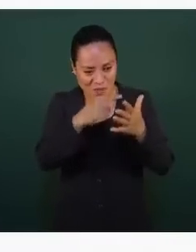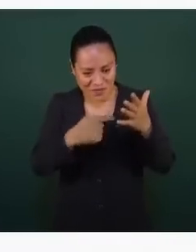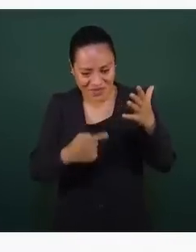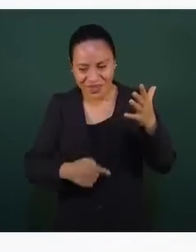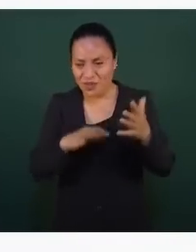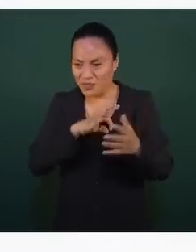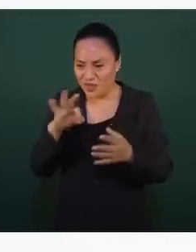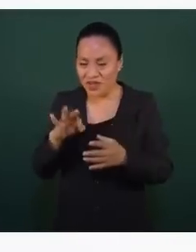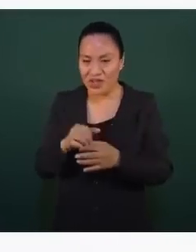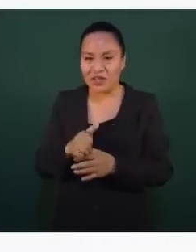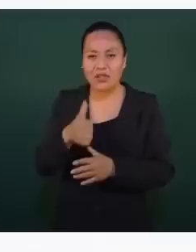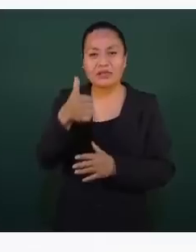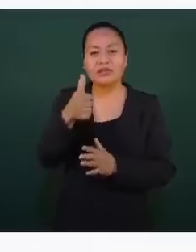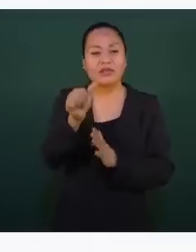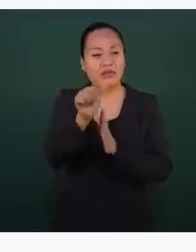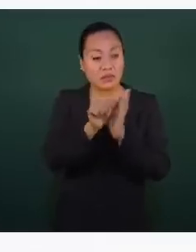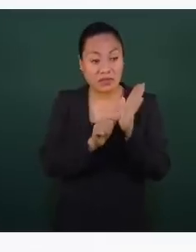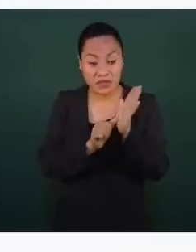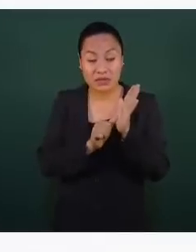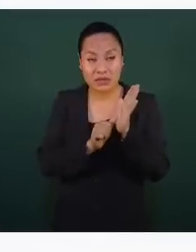en menos de 6 meses,